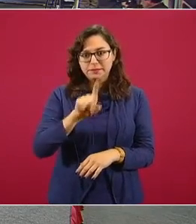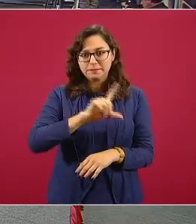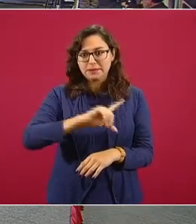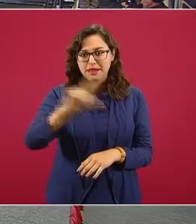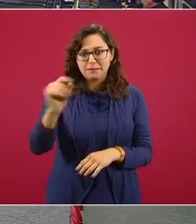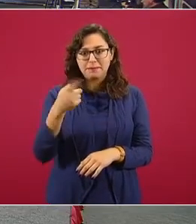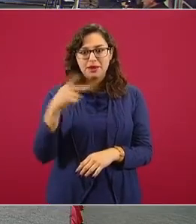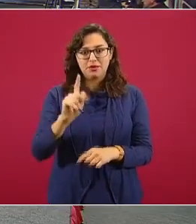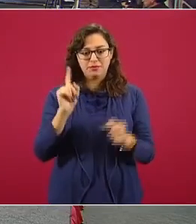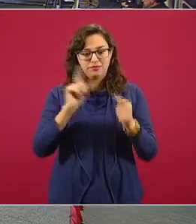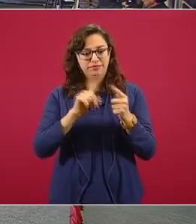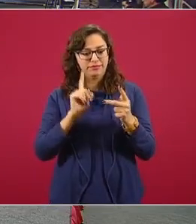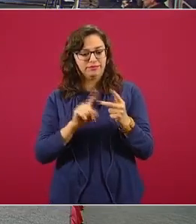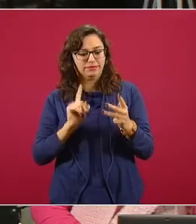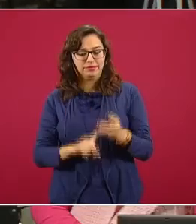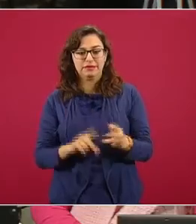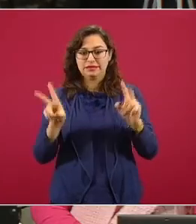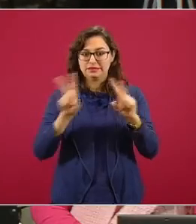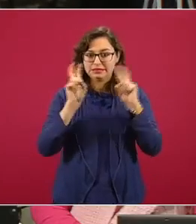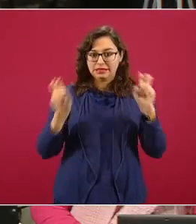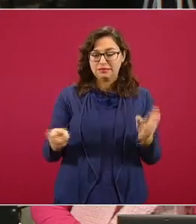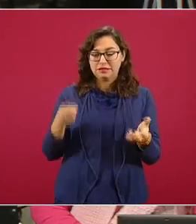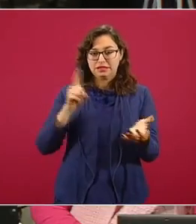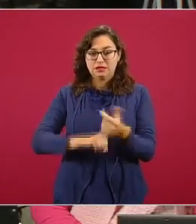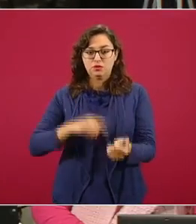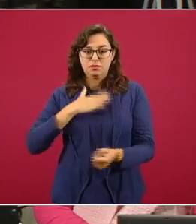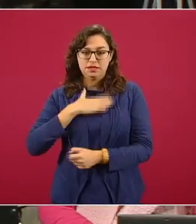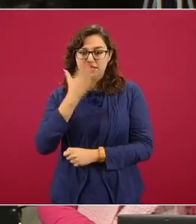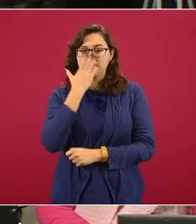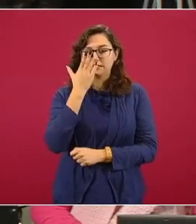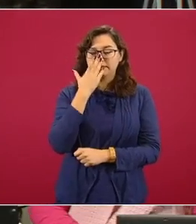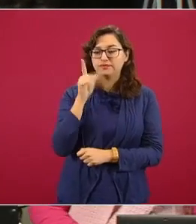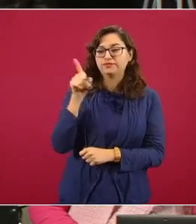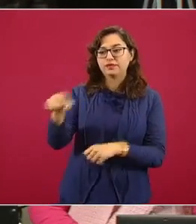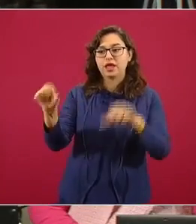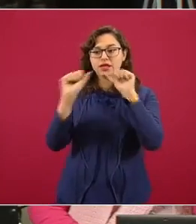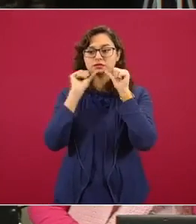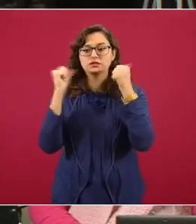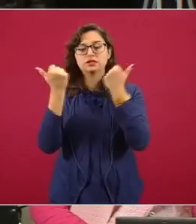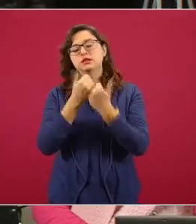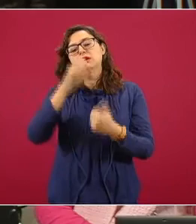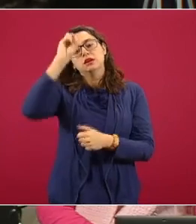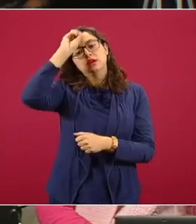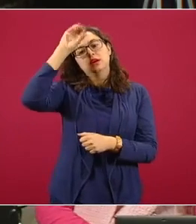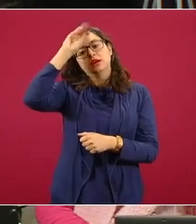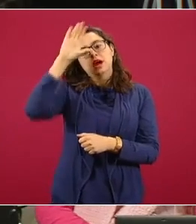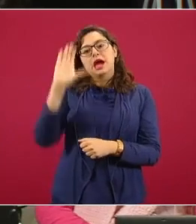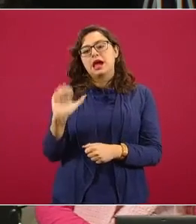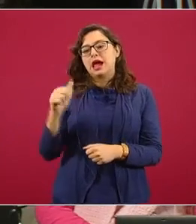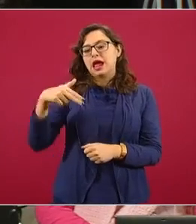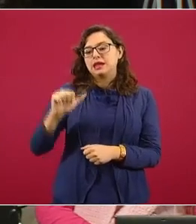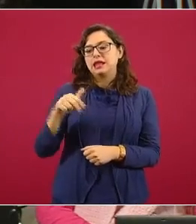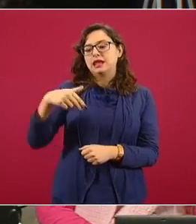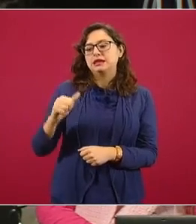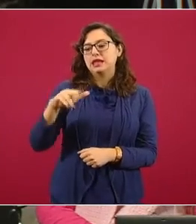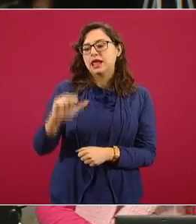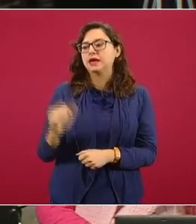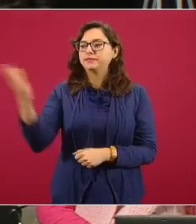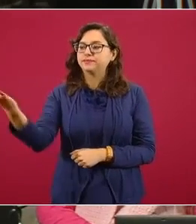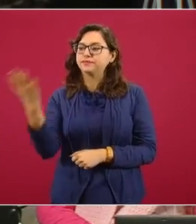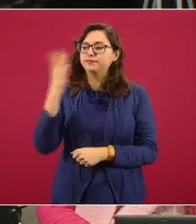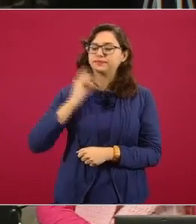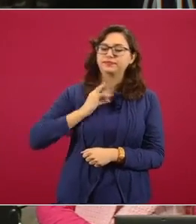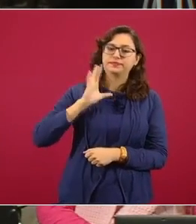temas de mi estado que le quiero plantear. Uno, la Asociación de Mineros Retirados de Cananea me pidieron que fuera conducto para invitarlo